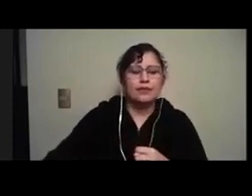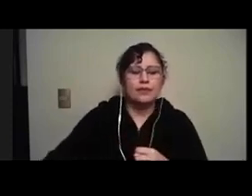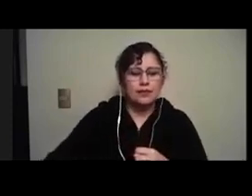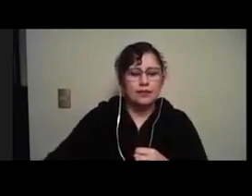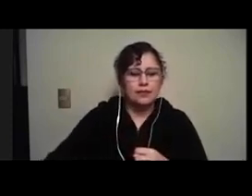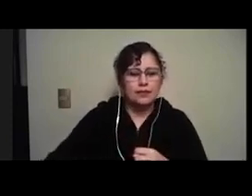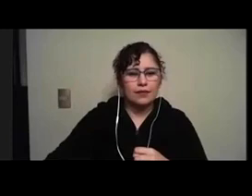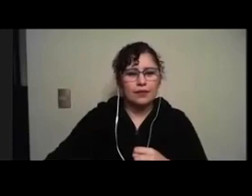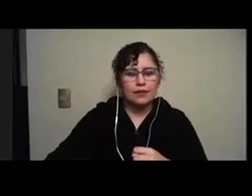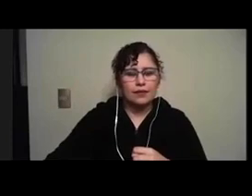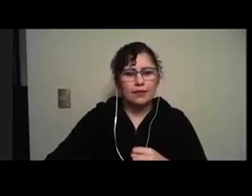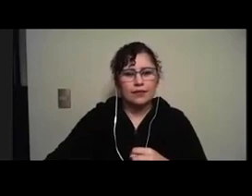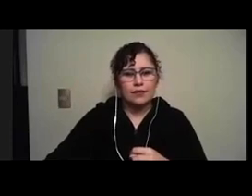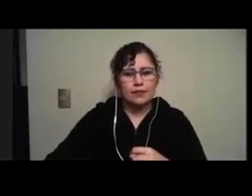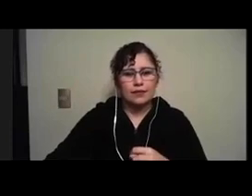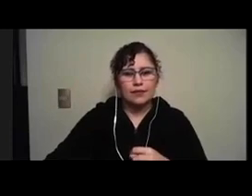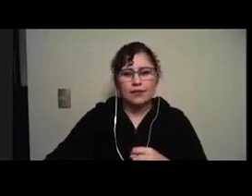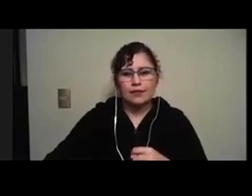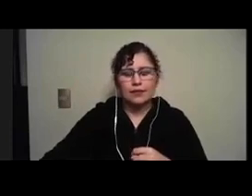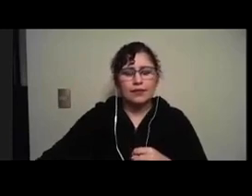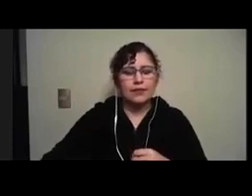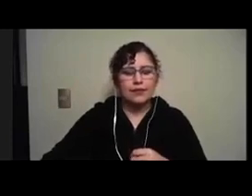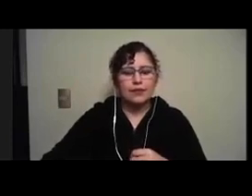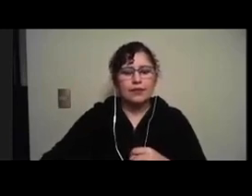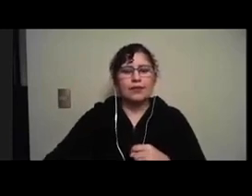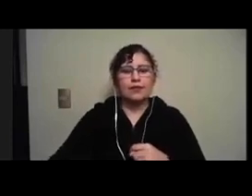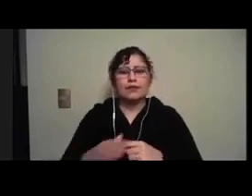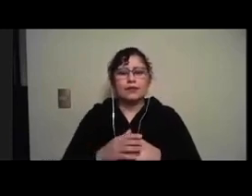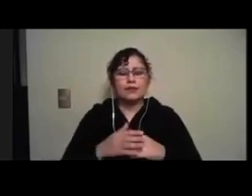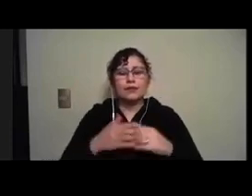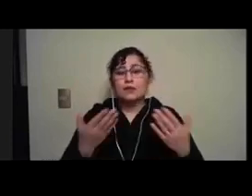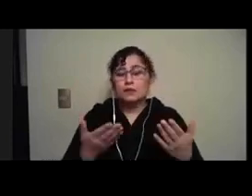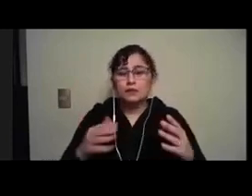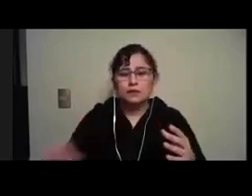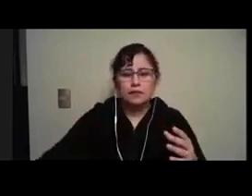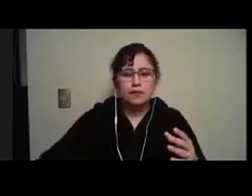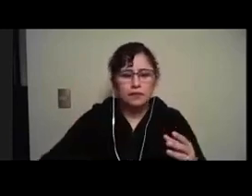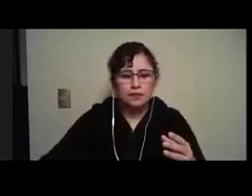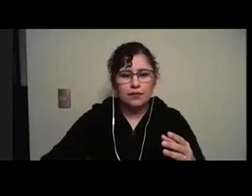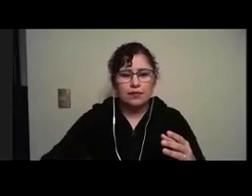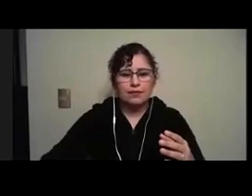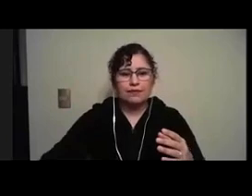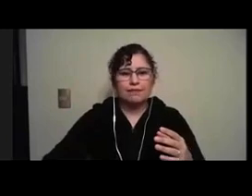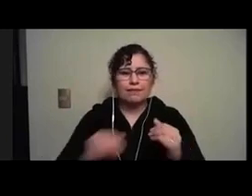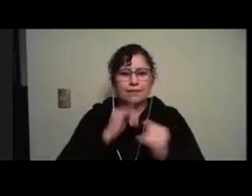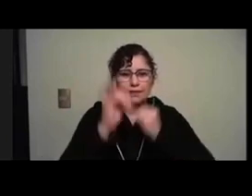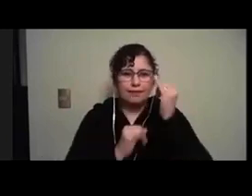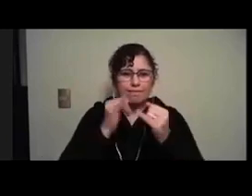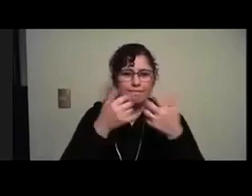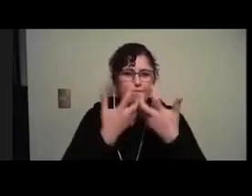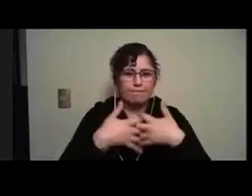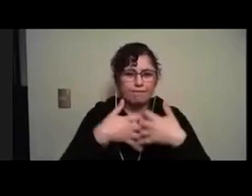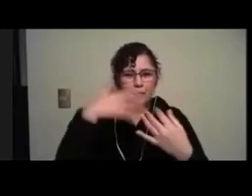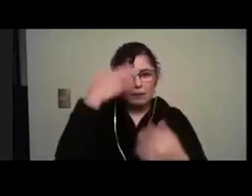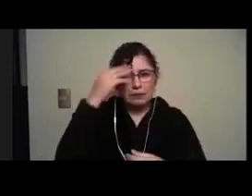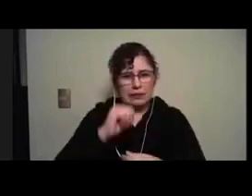cambio importante poder tenerlo además presente a la hora de la intervención ya de personas con demencia, no tan solo poner